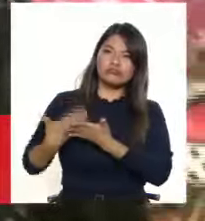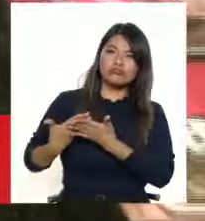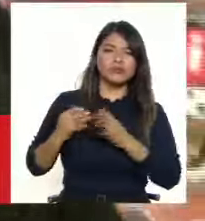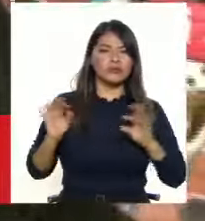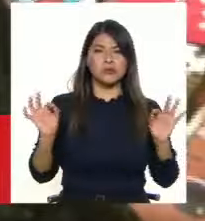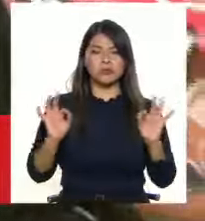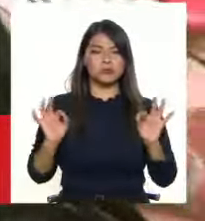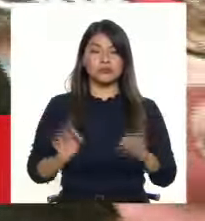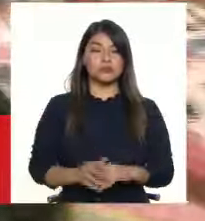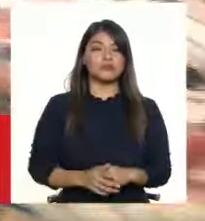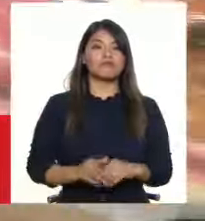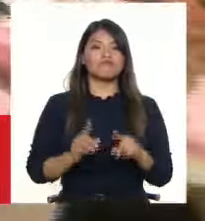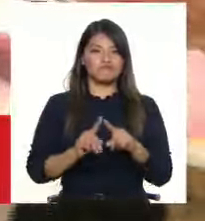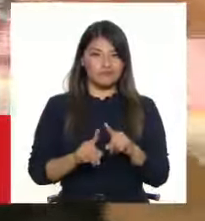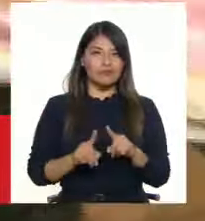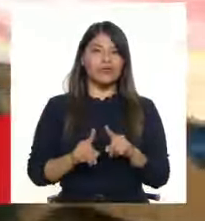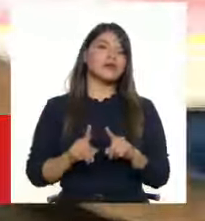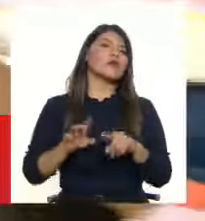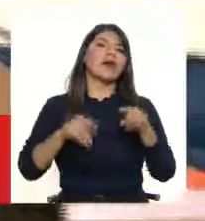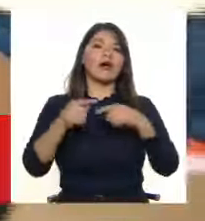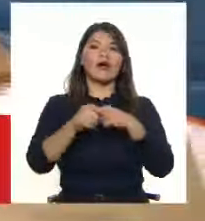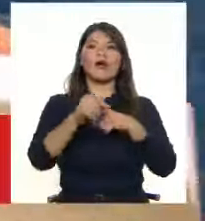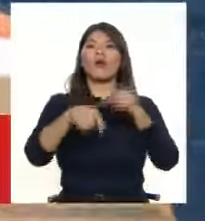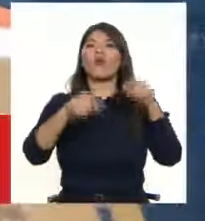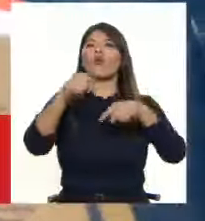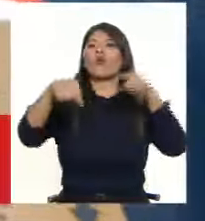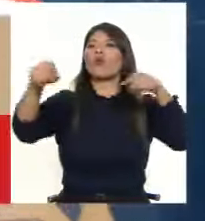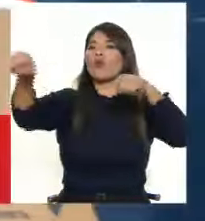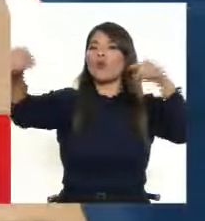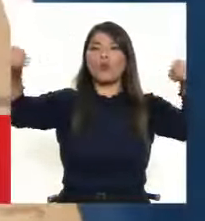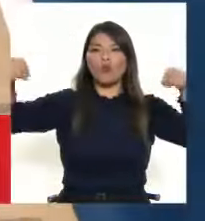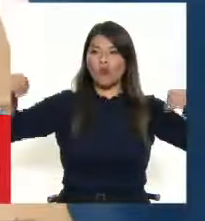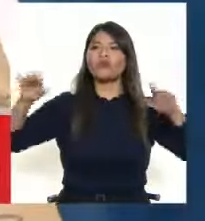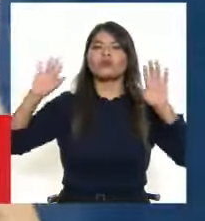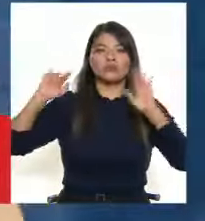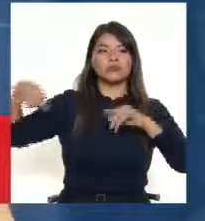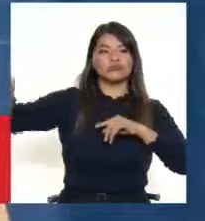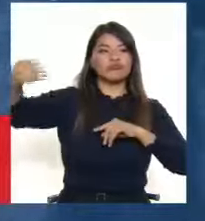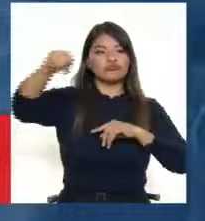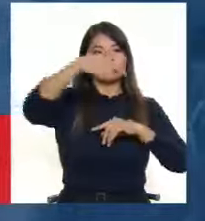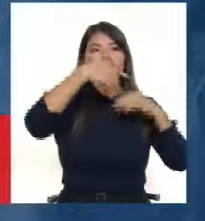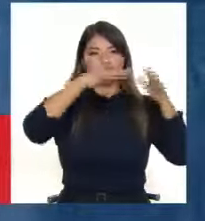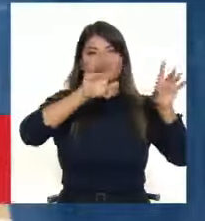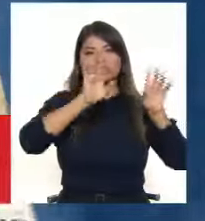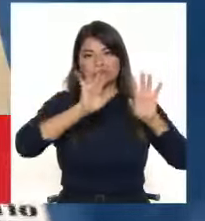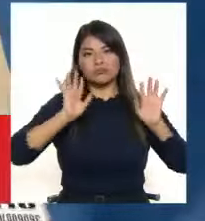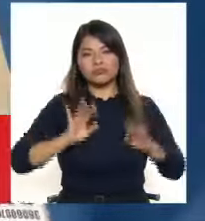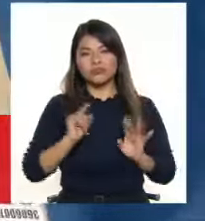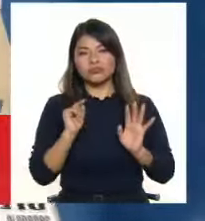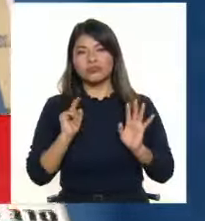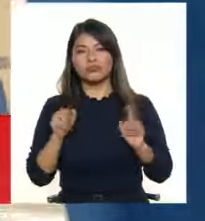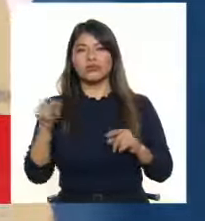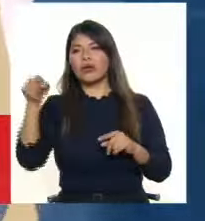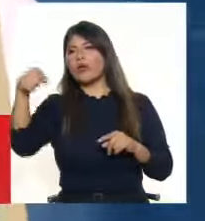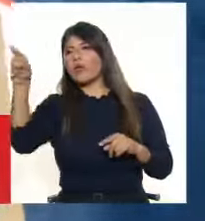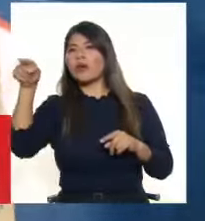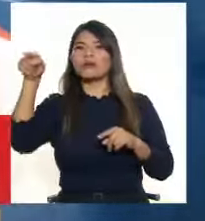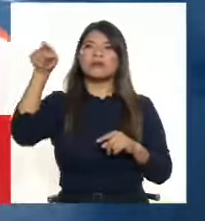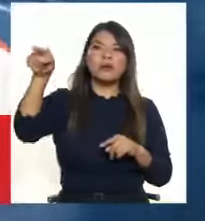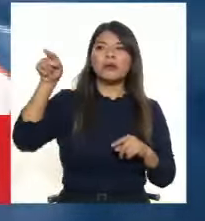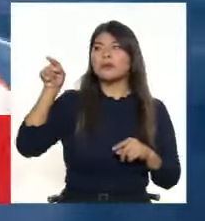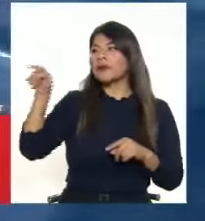amenazas. Pero sí, alrededor hay más negocios del mismo rubro, pues, ¿no? Que tenemos